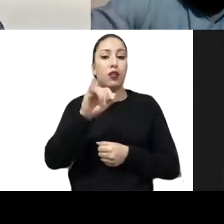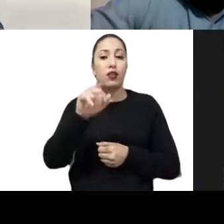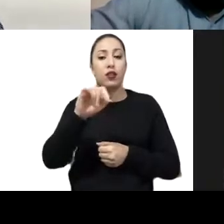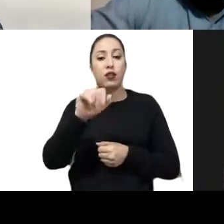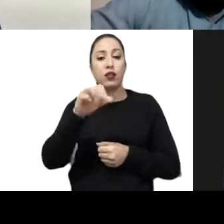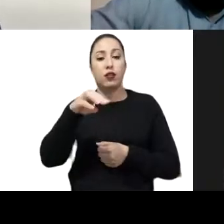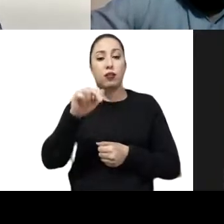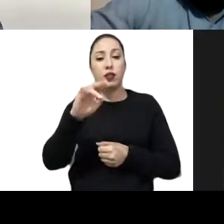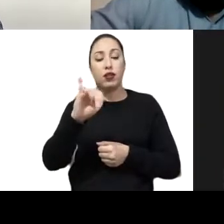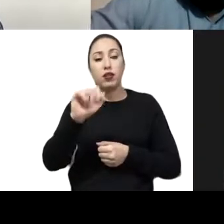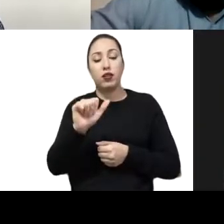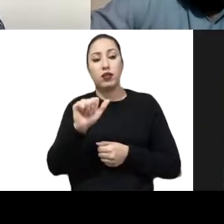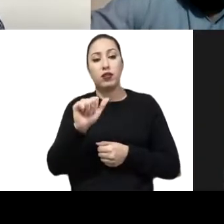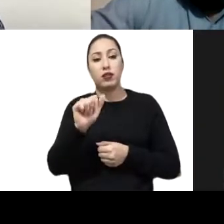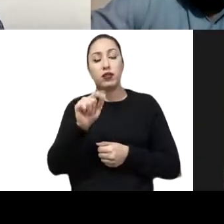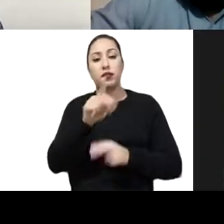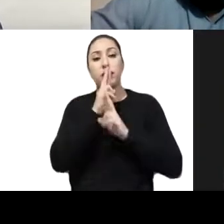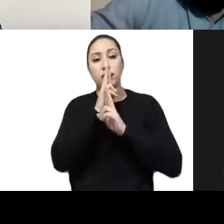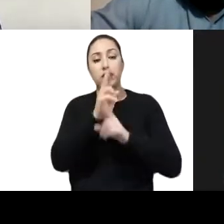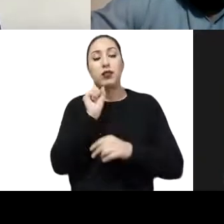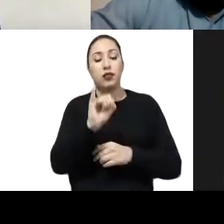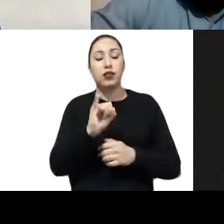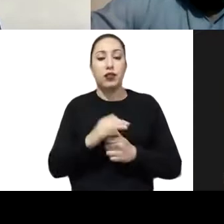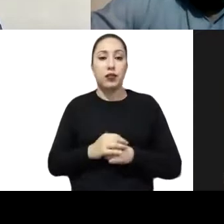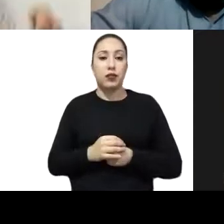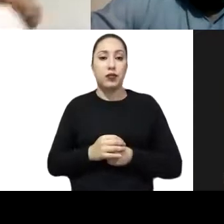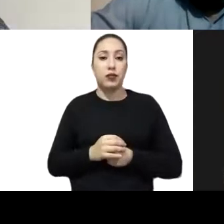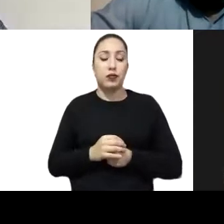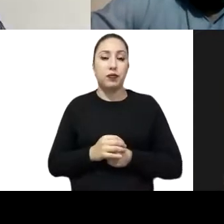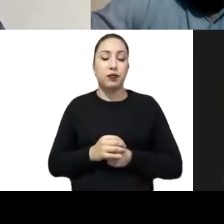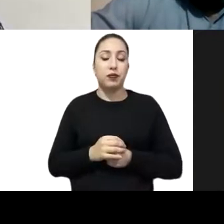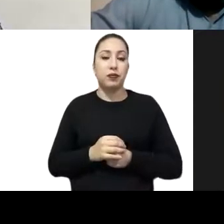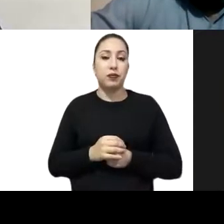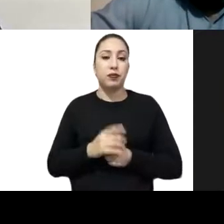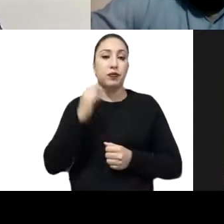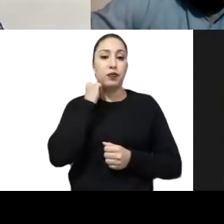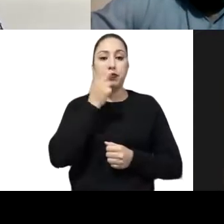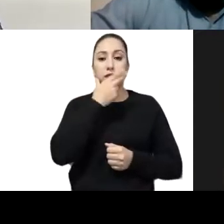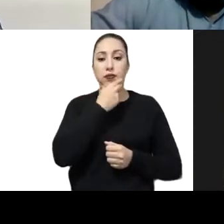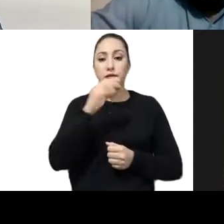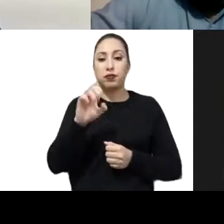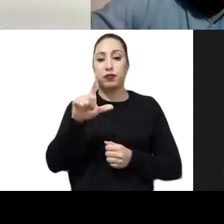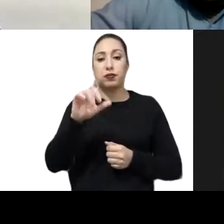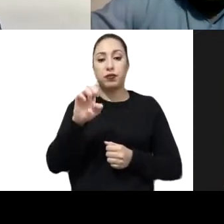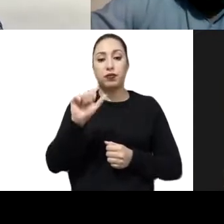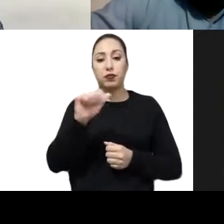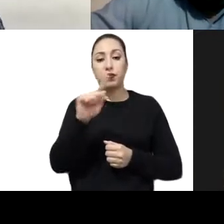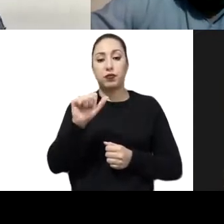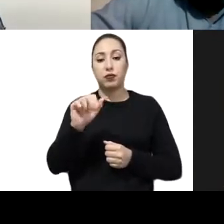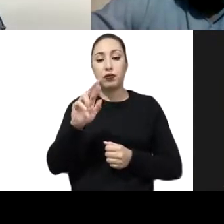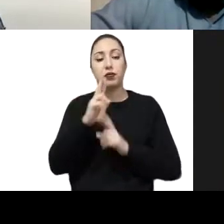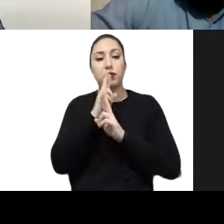Gómez. Lilia María Sarmiento Gómez, a favor. Gracias. Diputada Eleazar Rubio Aldarán. Rubio Aldarán, a